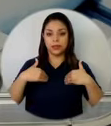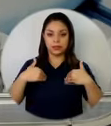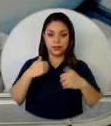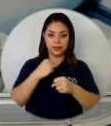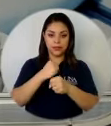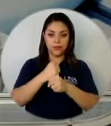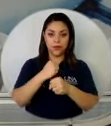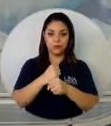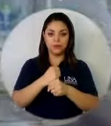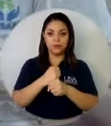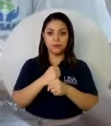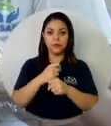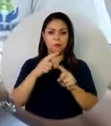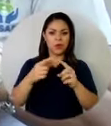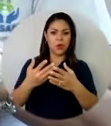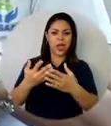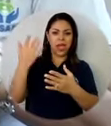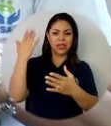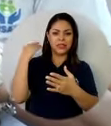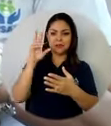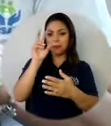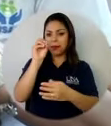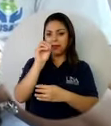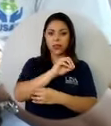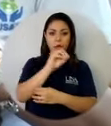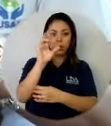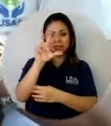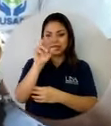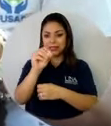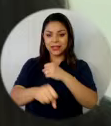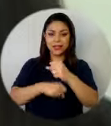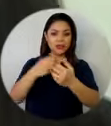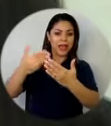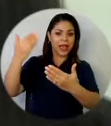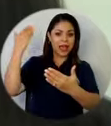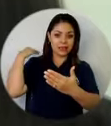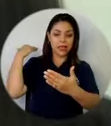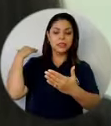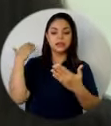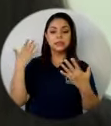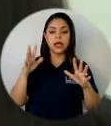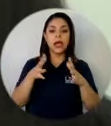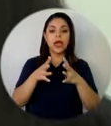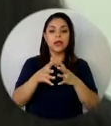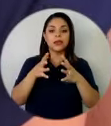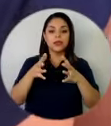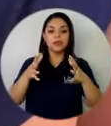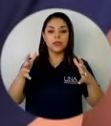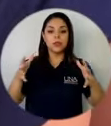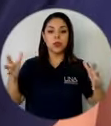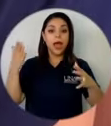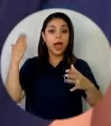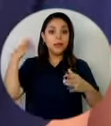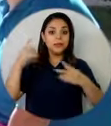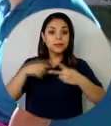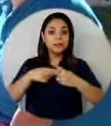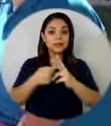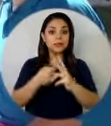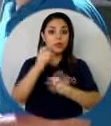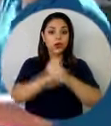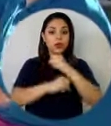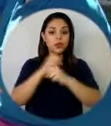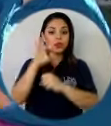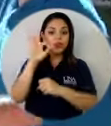por ejemplo, si nos vamos 20 o 30 años atrás, ha crecido de manera importante. A principios de los años 90 solo